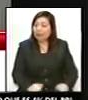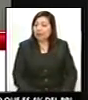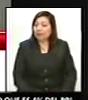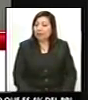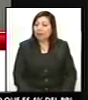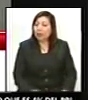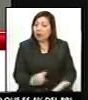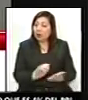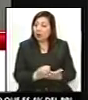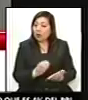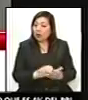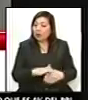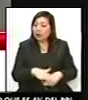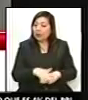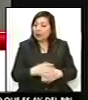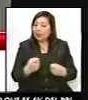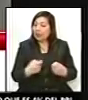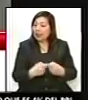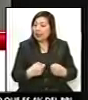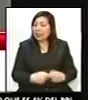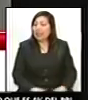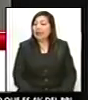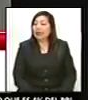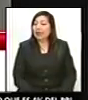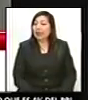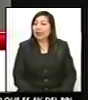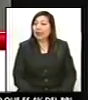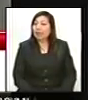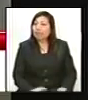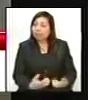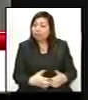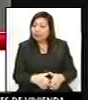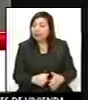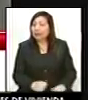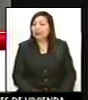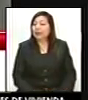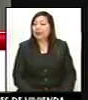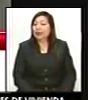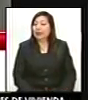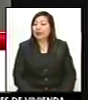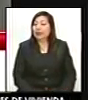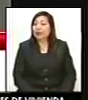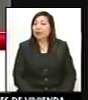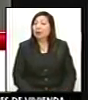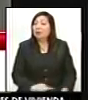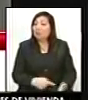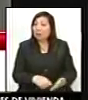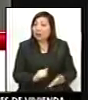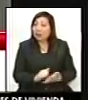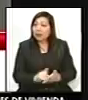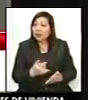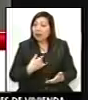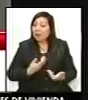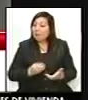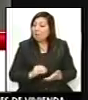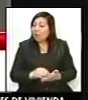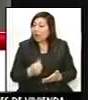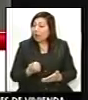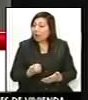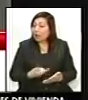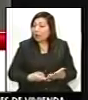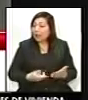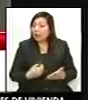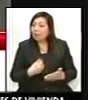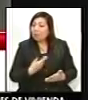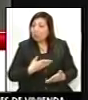los contratos de suministro de energía eléctrica de las empresas adjudicadas y disponer acciones inmediatas a efectos